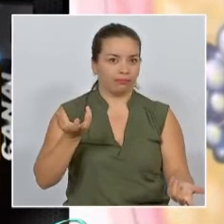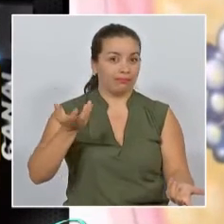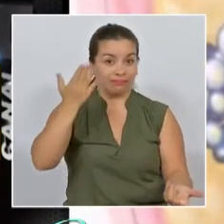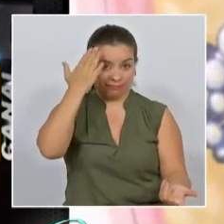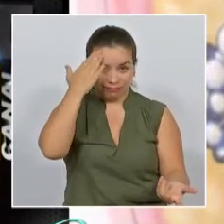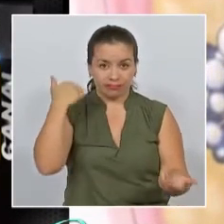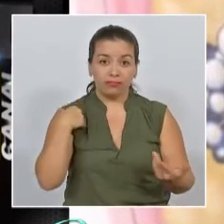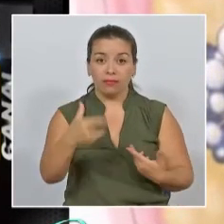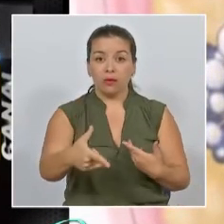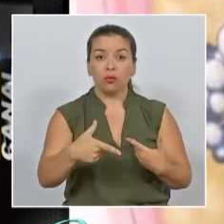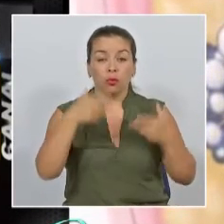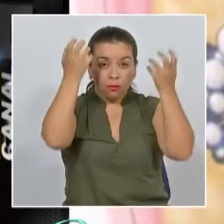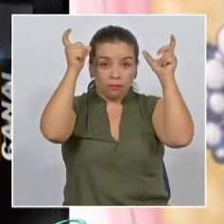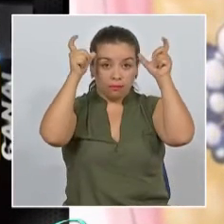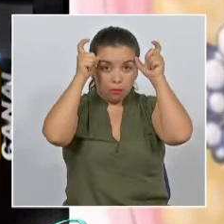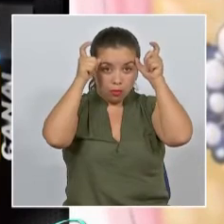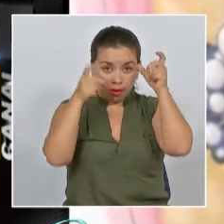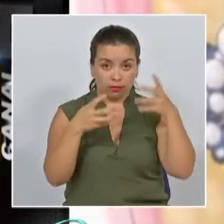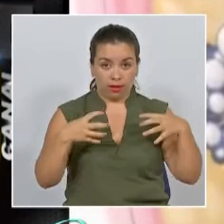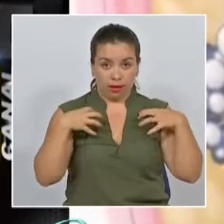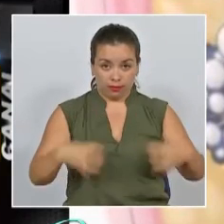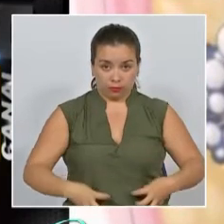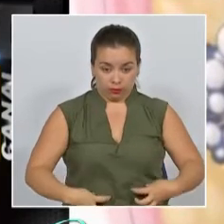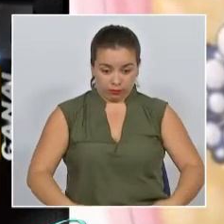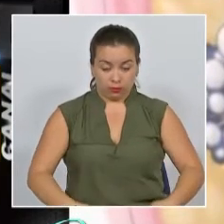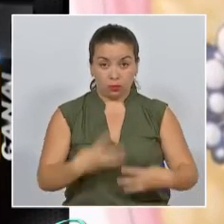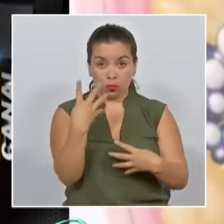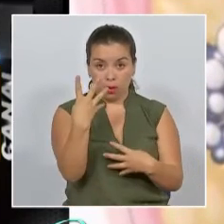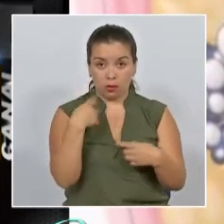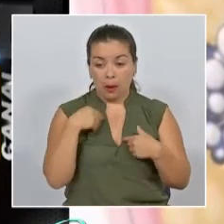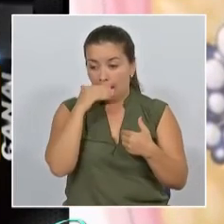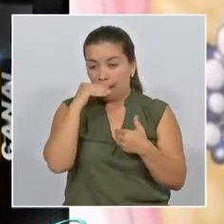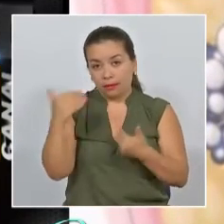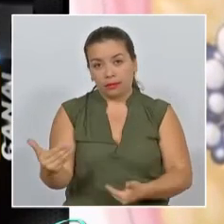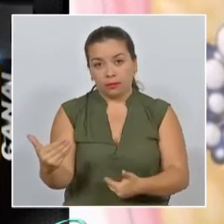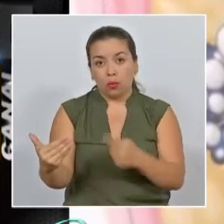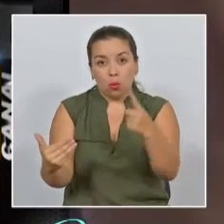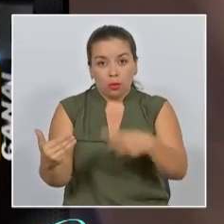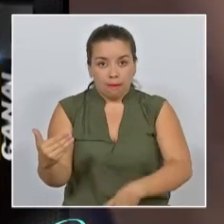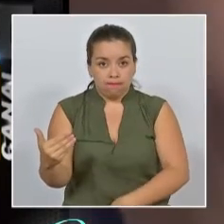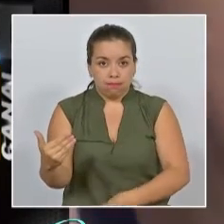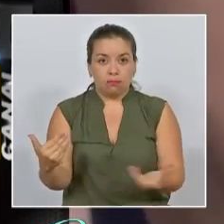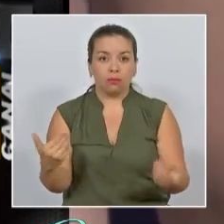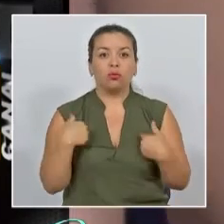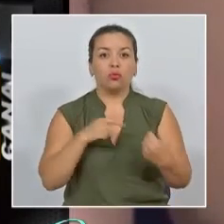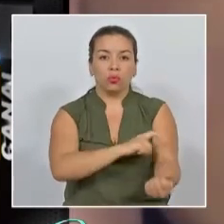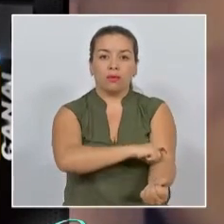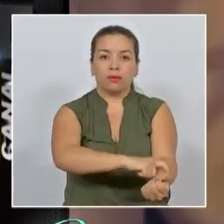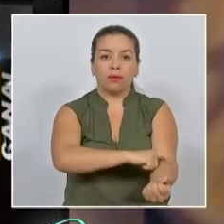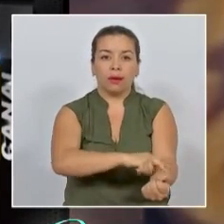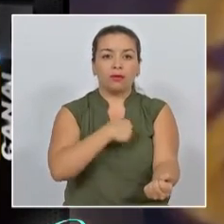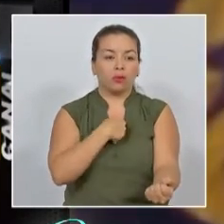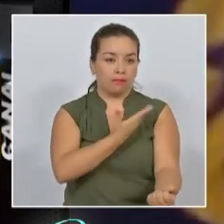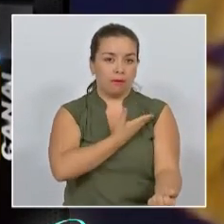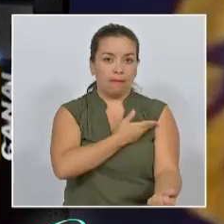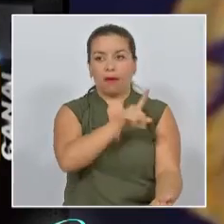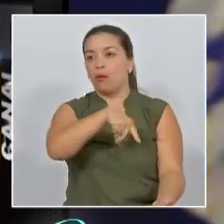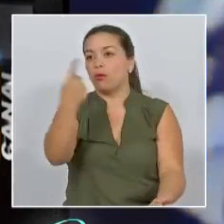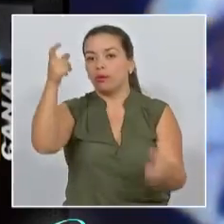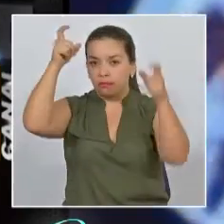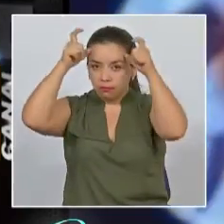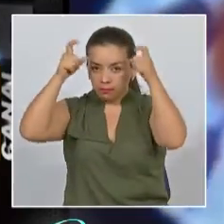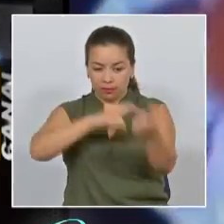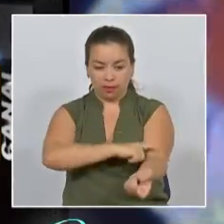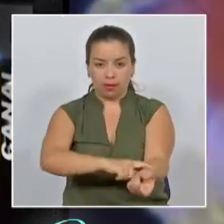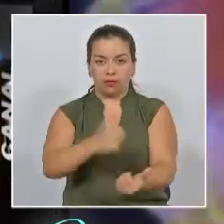ternero tiene 4 estómagos y el niño tiene 1. Y ahí es donde uno empieza a decir, ¿y qué tan grande es el calcio de la leche materna y qué tan grande es el calcio de la